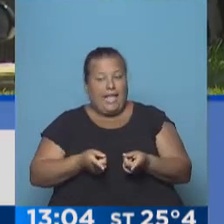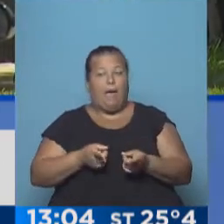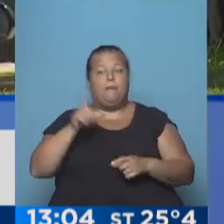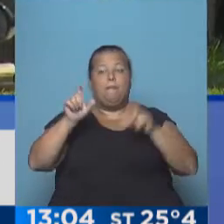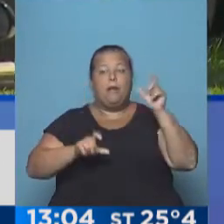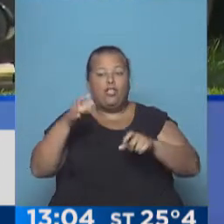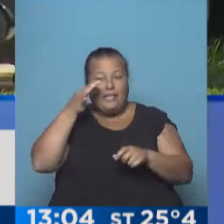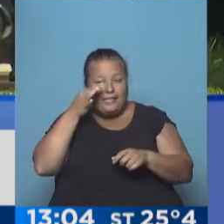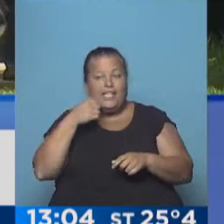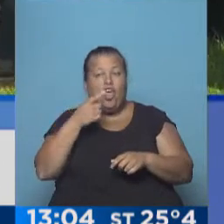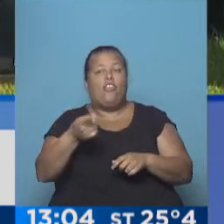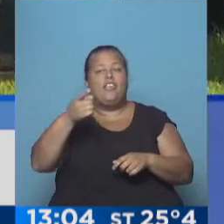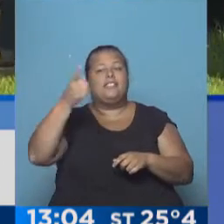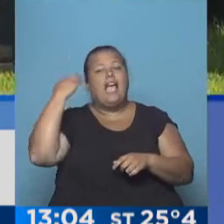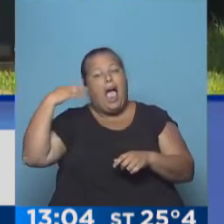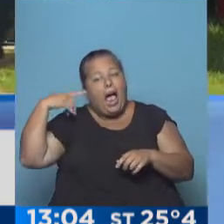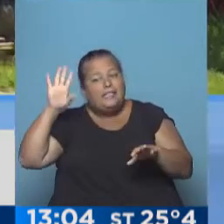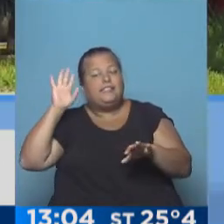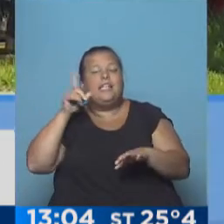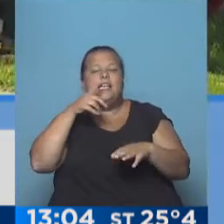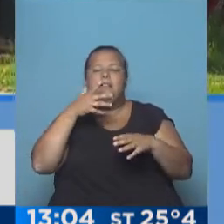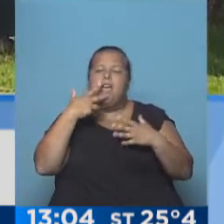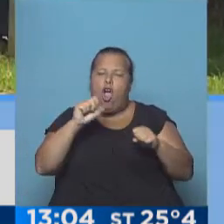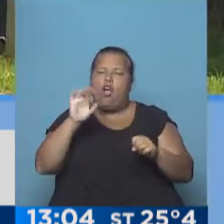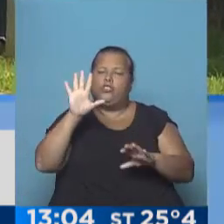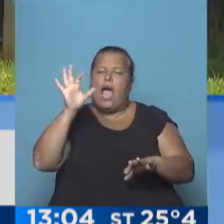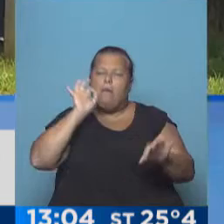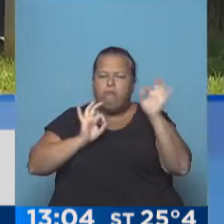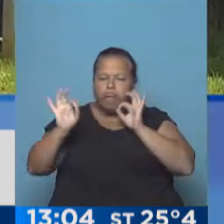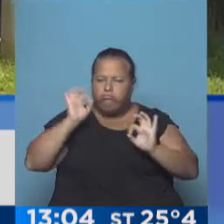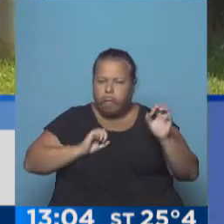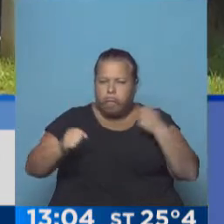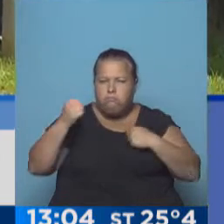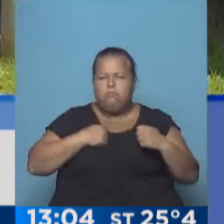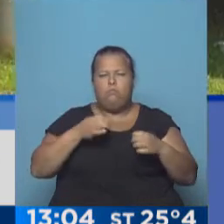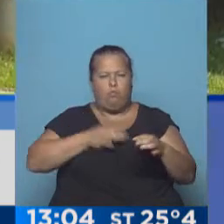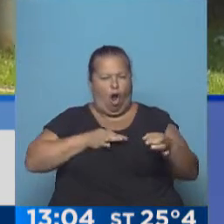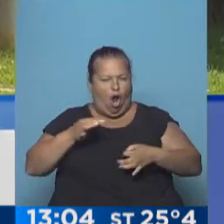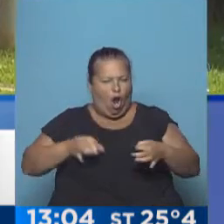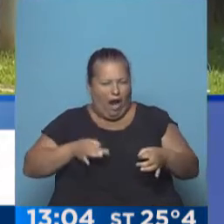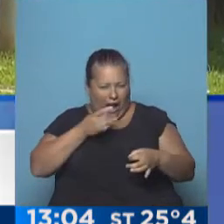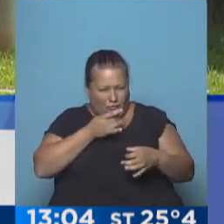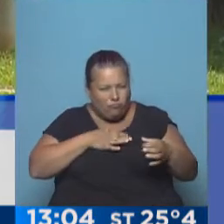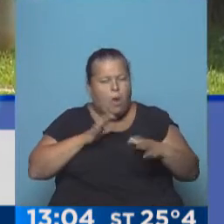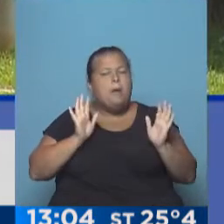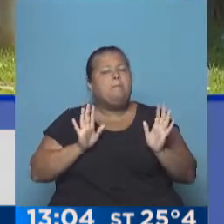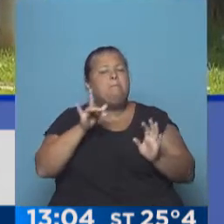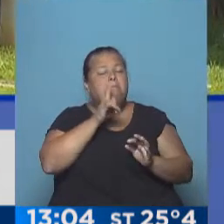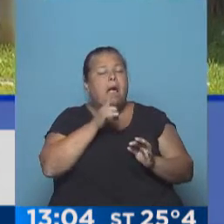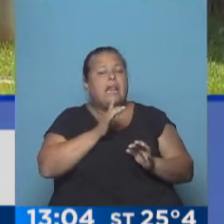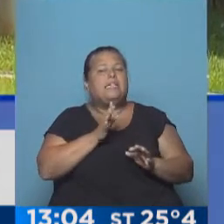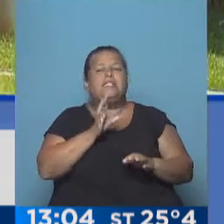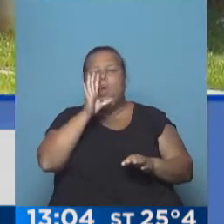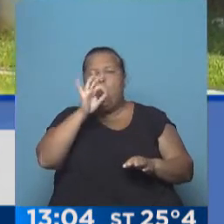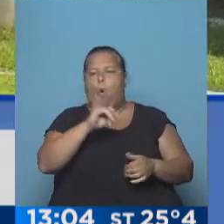que indican que ella en algún momento había con golpes con moretones pero que bueno parece ser que nunca